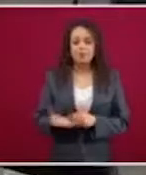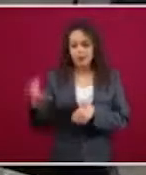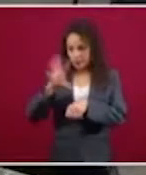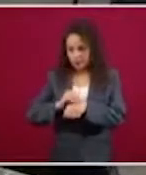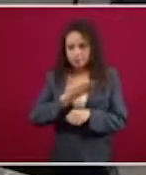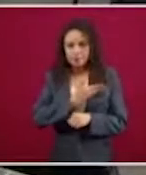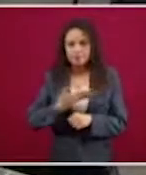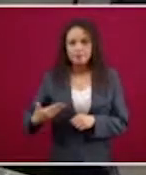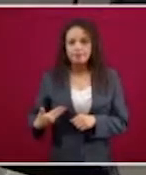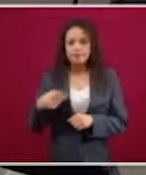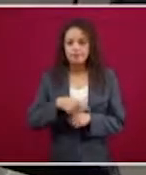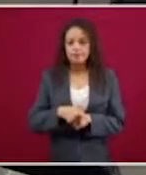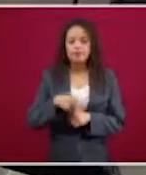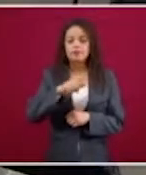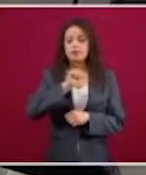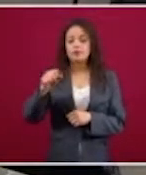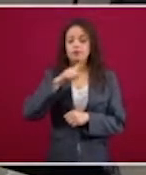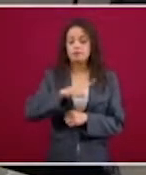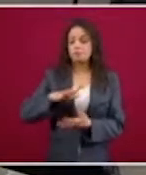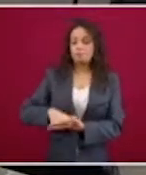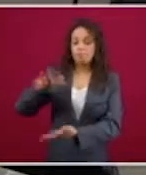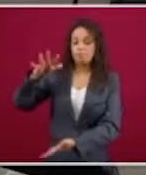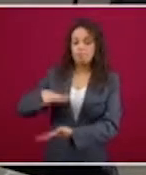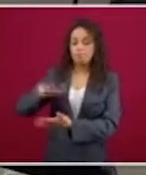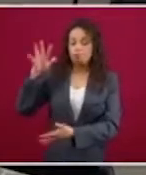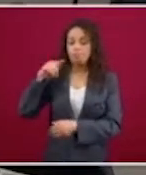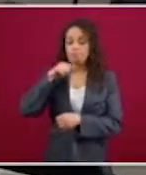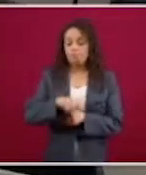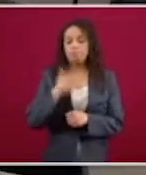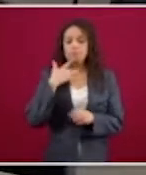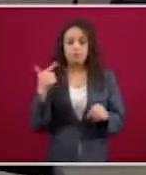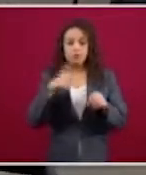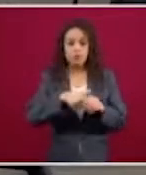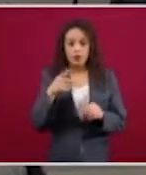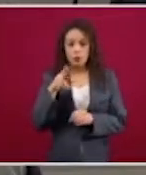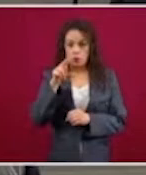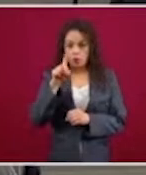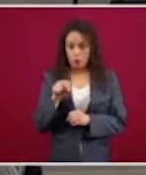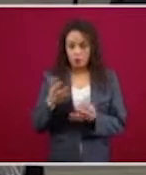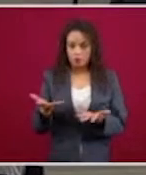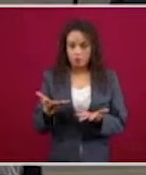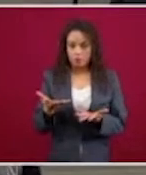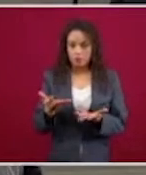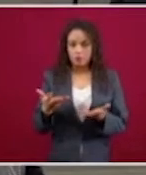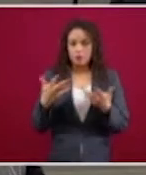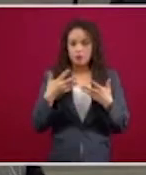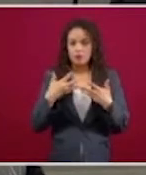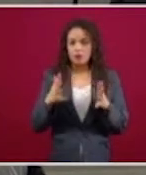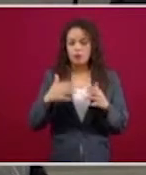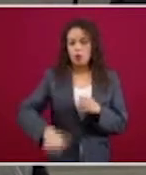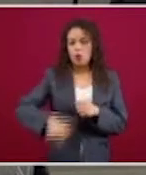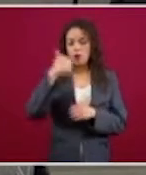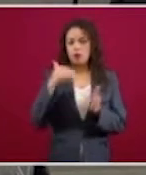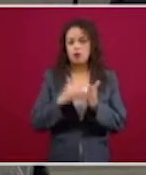Bueno, con relación a la capacidad de almacenamiento de crudo que tenemos en el país, alrededor de 11 millones